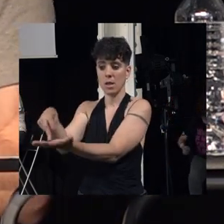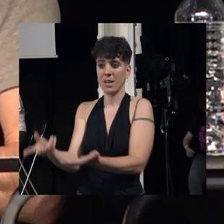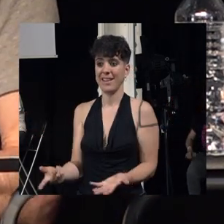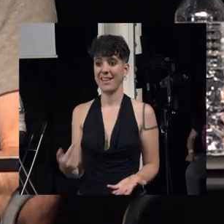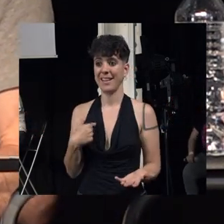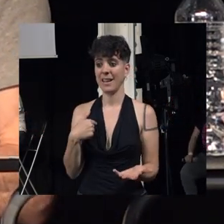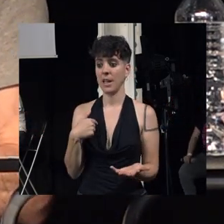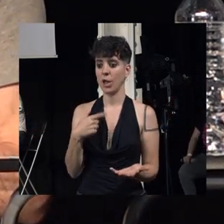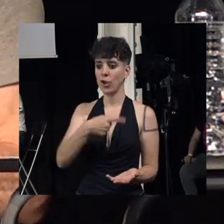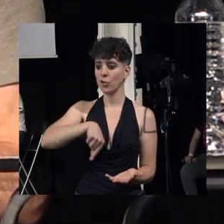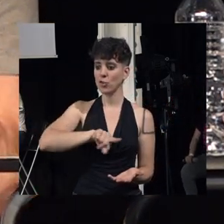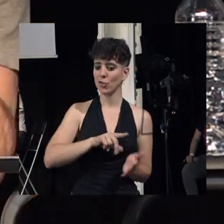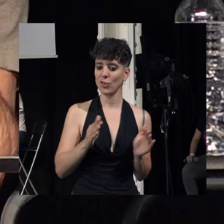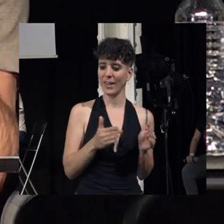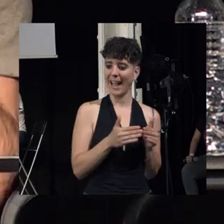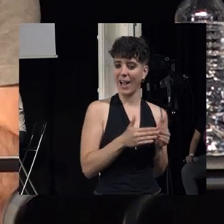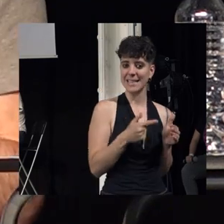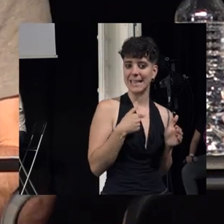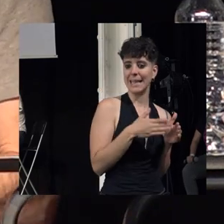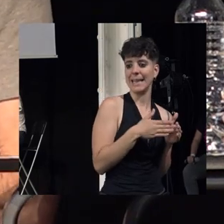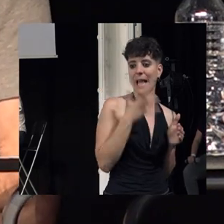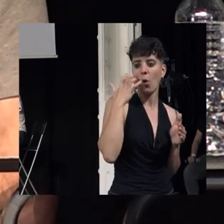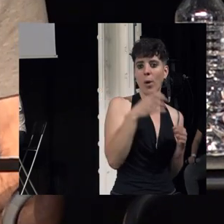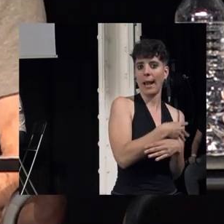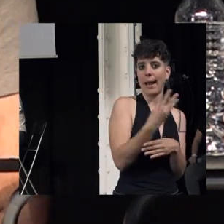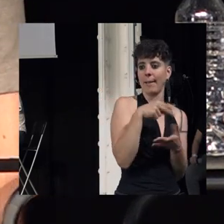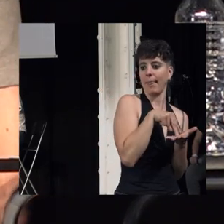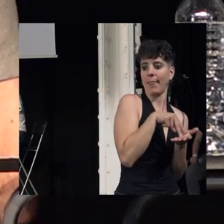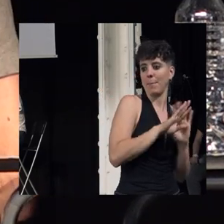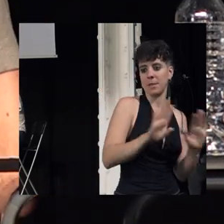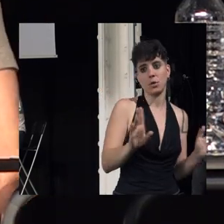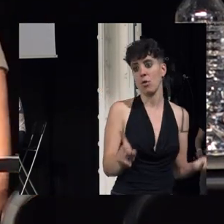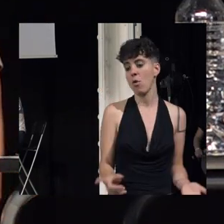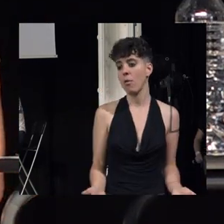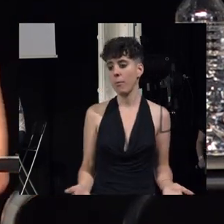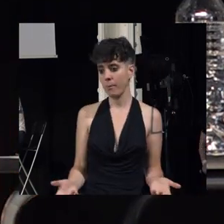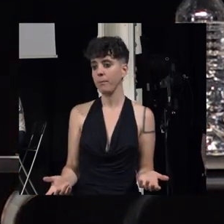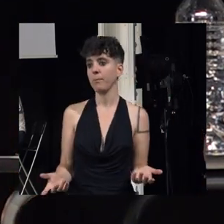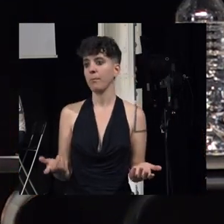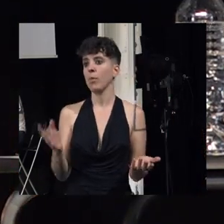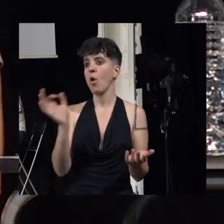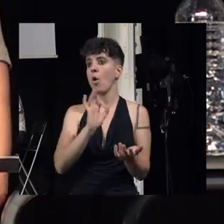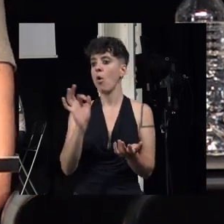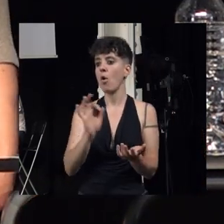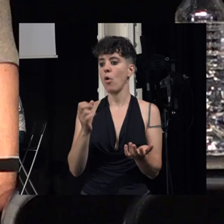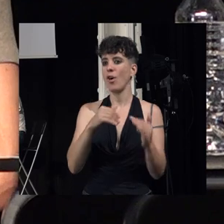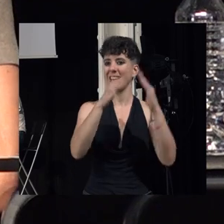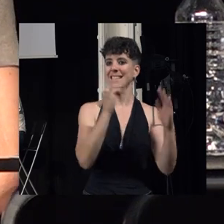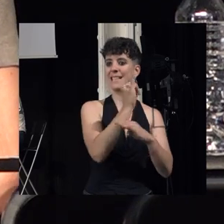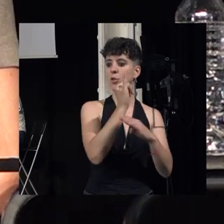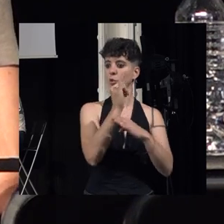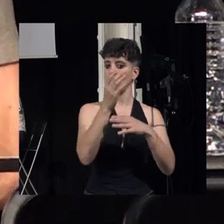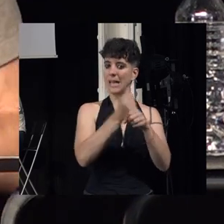podemos estar solo en nuestro cantito queer, LGBT o no sé qué, ni partir solo de las